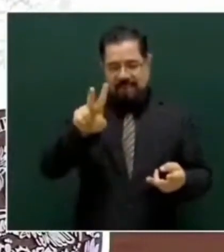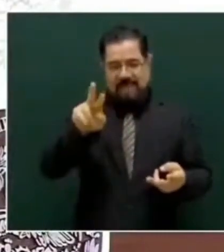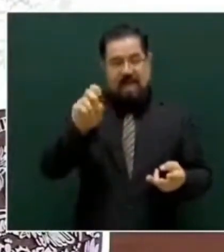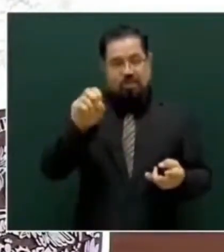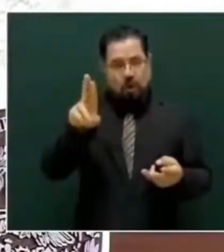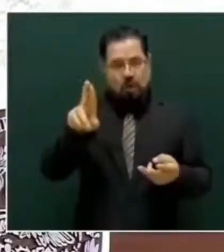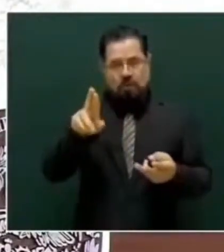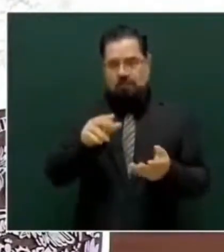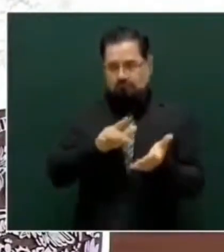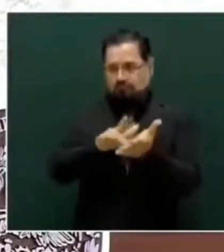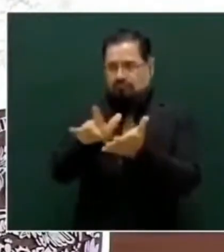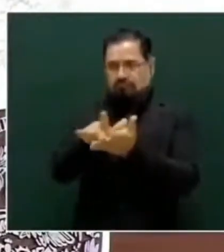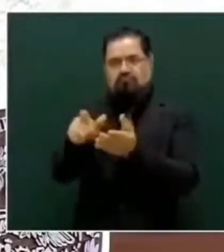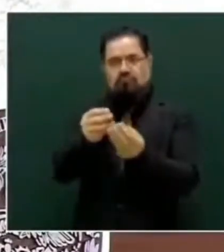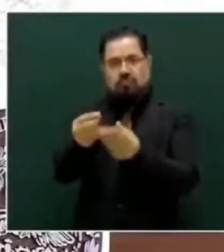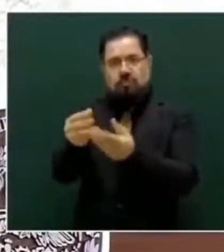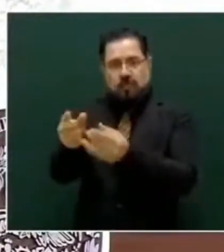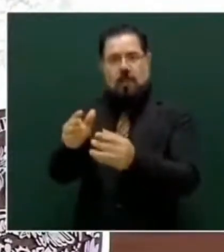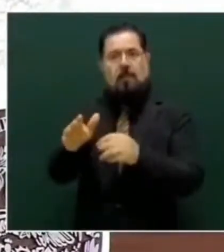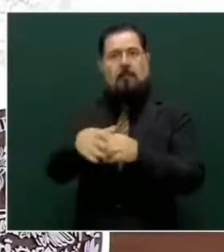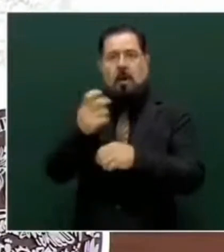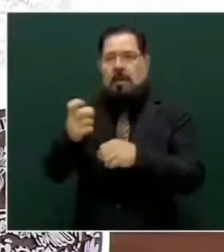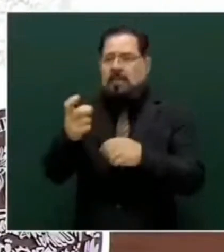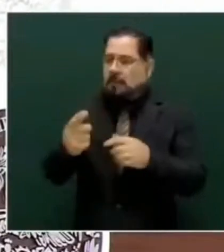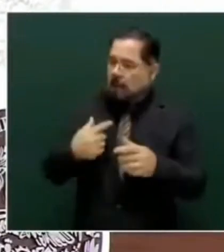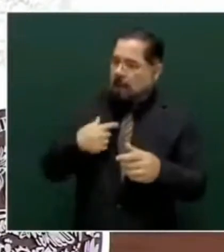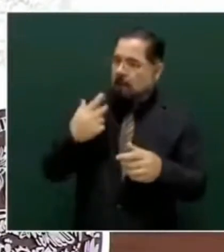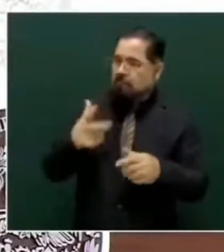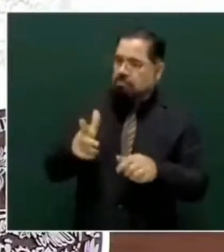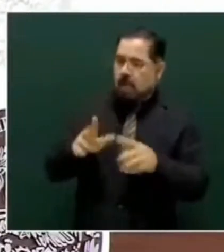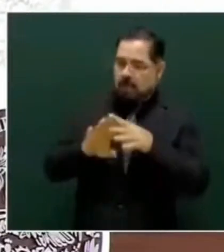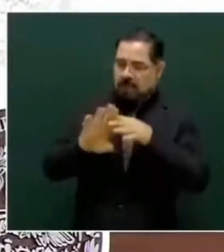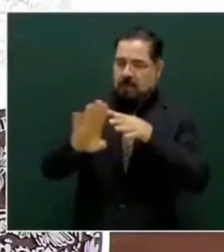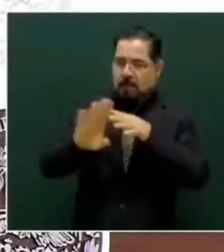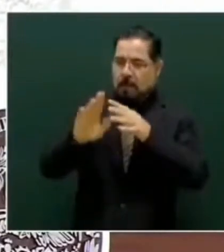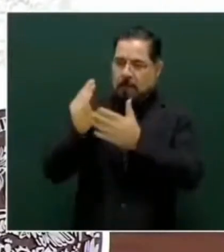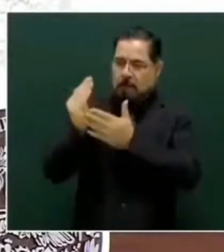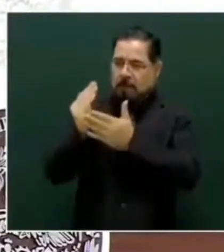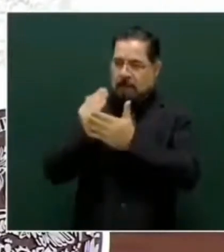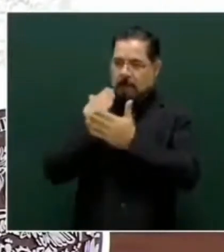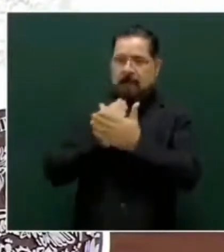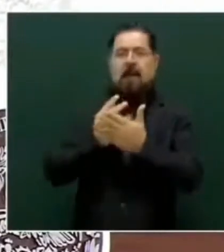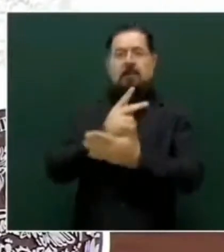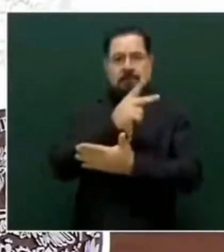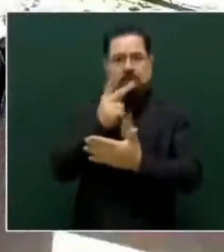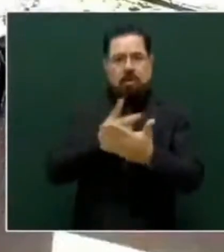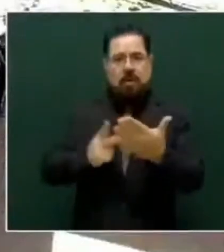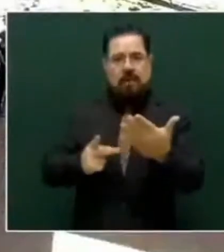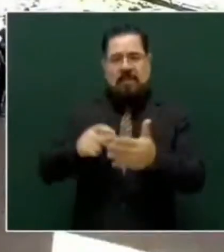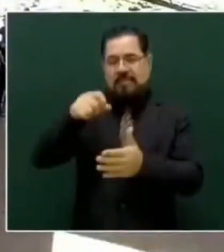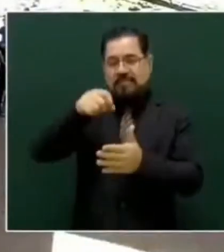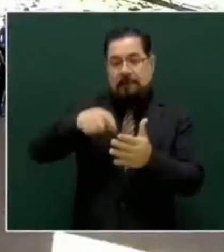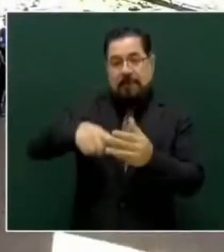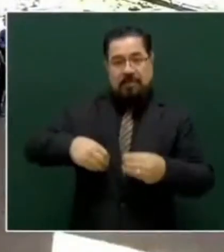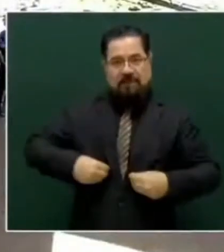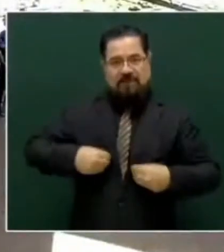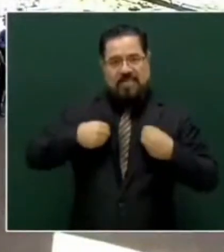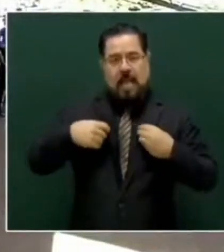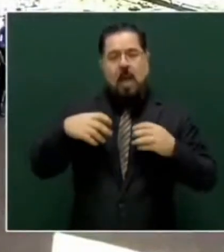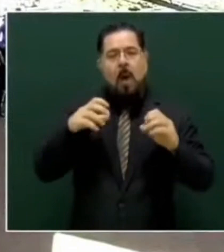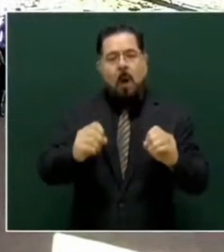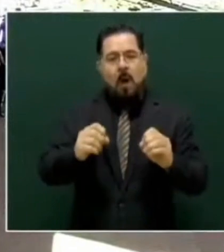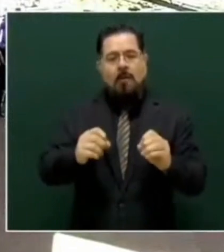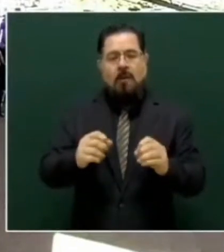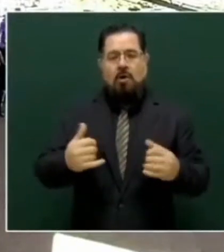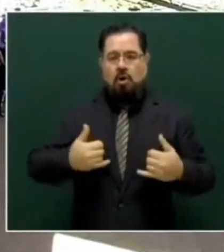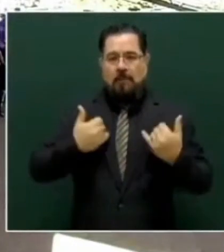el flujo migratorio con los programas de Sembrando Vida y Jóvenes Construyendo el Futuro. Eso sería, señor presidente. Presidente, pero